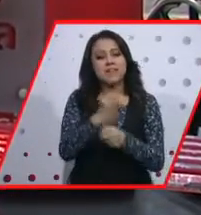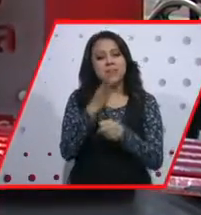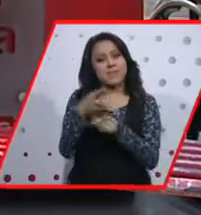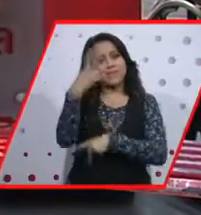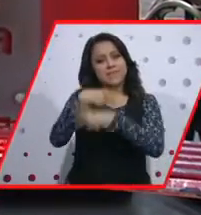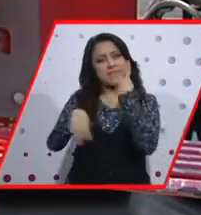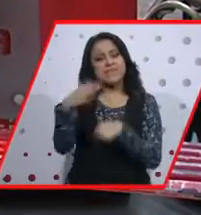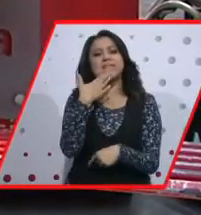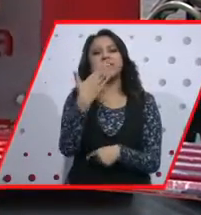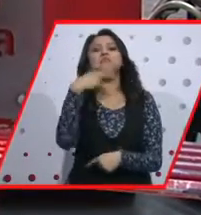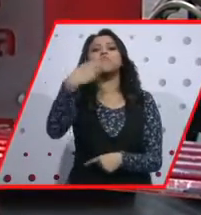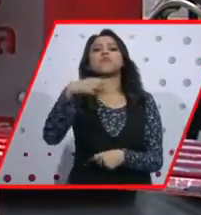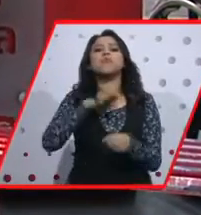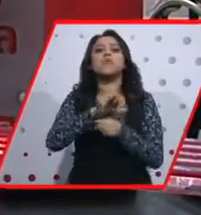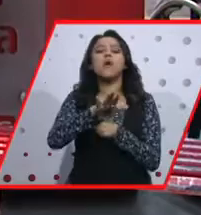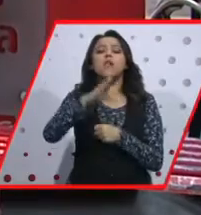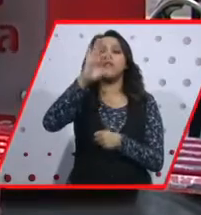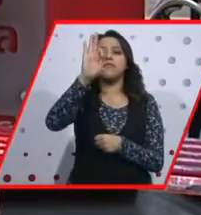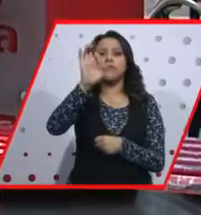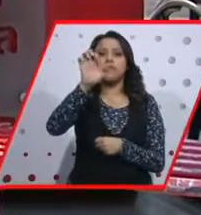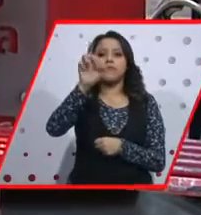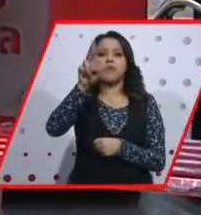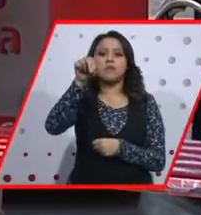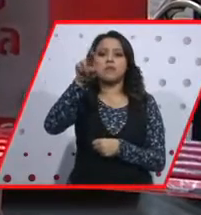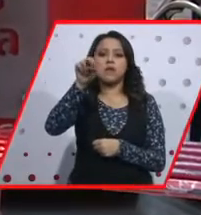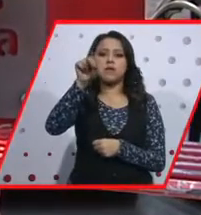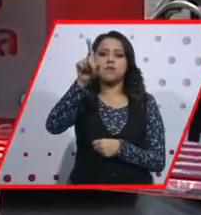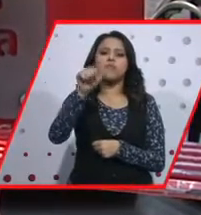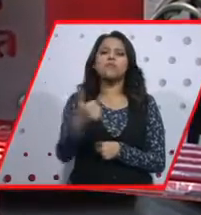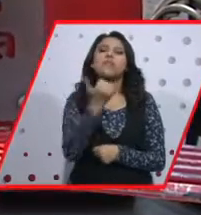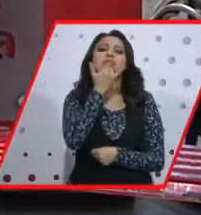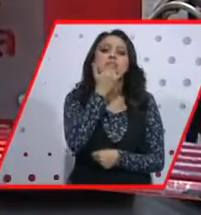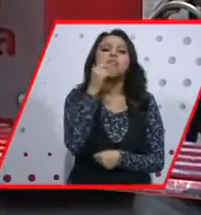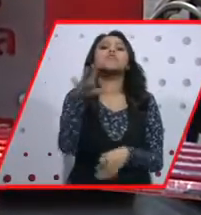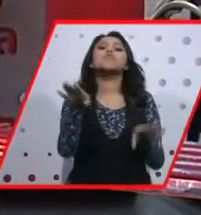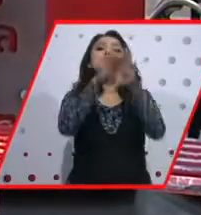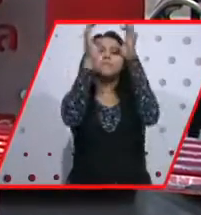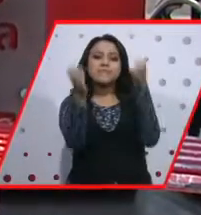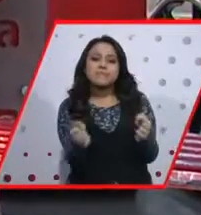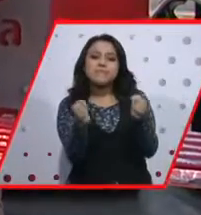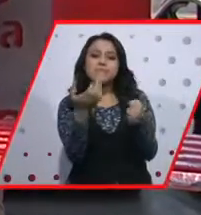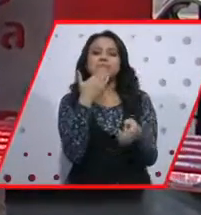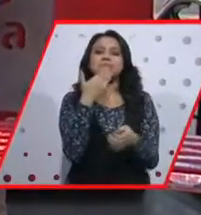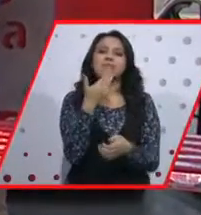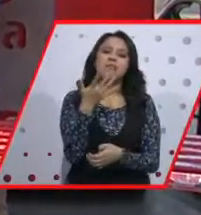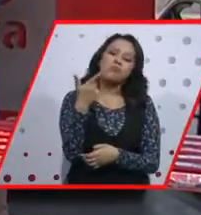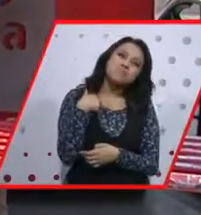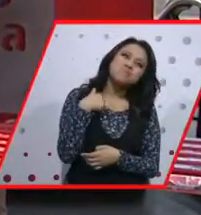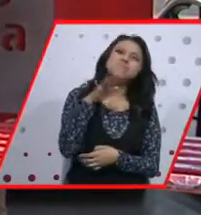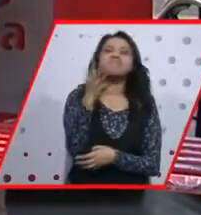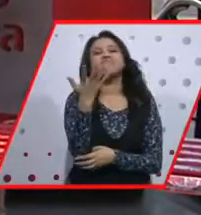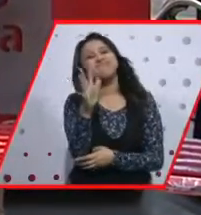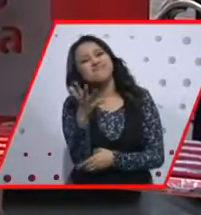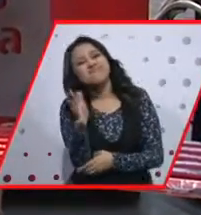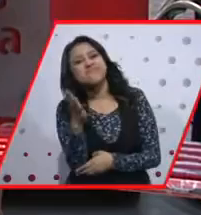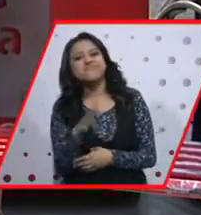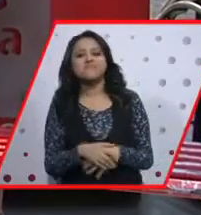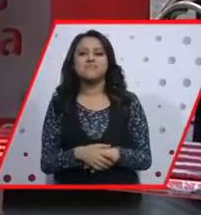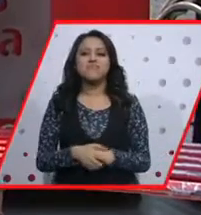ustedes. ¿Su nombre? Fernando Sánchez Nava. Fernando, discúlpeme, Fernando, ¿cómo está? Pues un poco mal, un poco